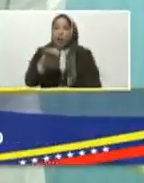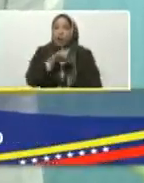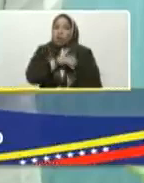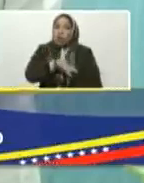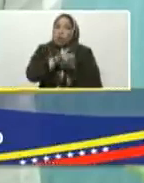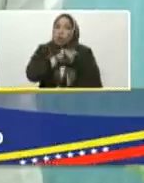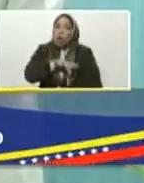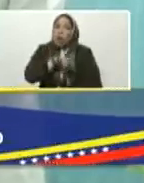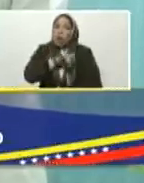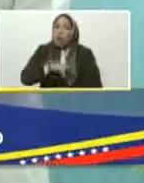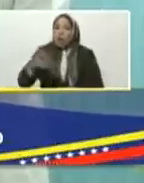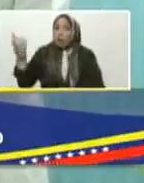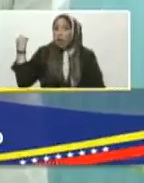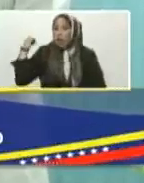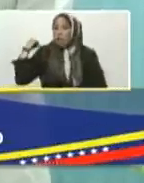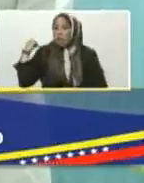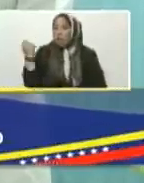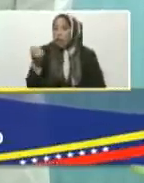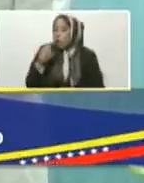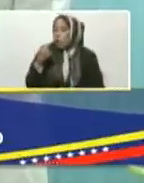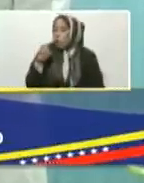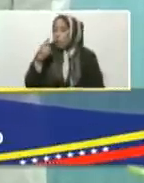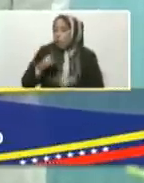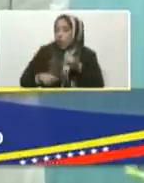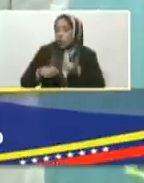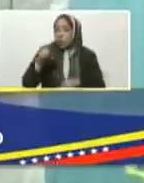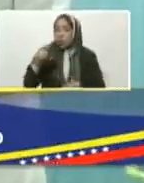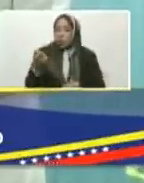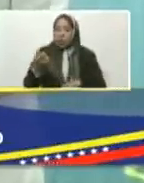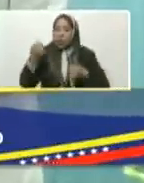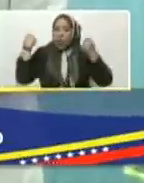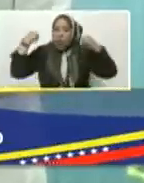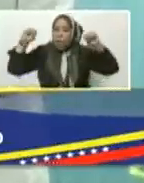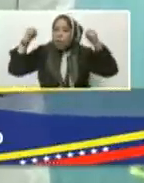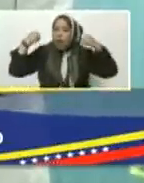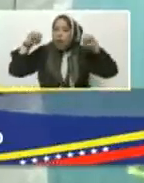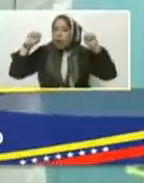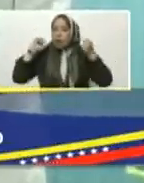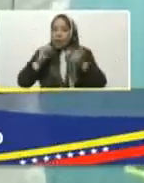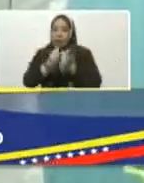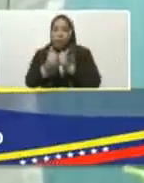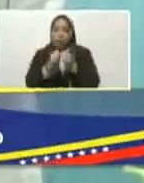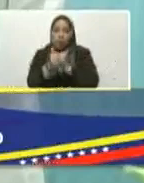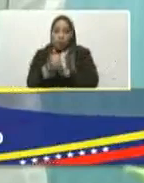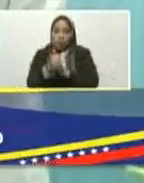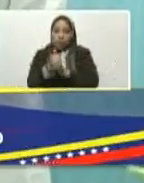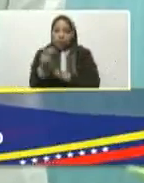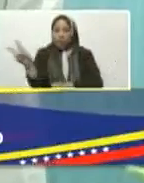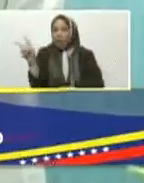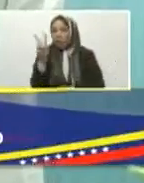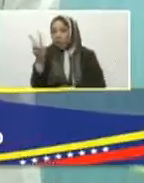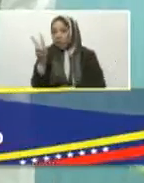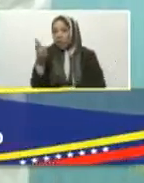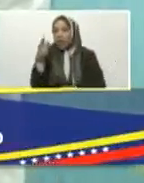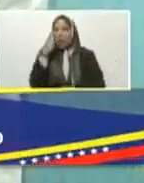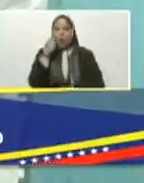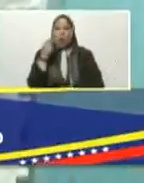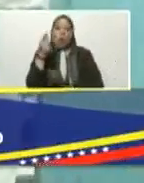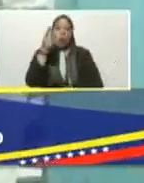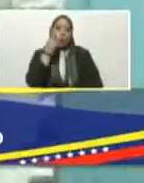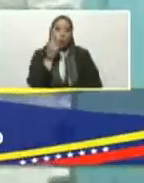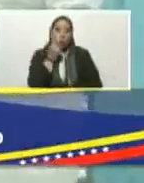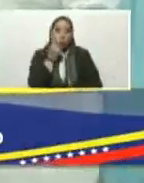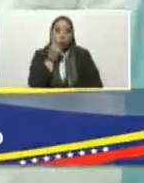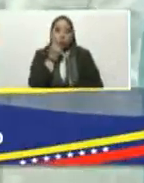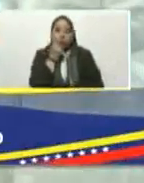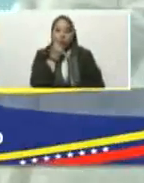espalda y tú le dices, tómate tal cosa y haz tal ejercicio, ¿verdad? El venezolano es así. Ah,